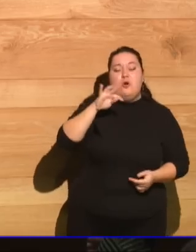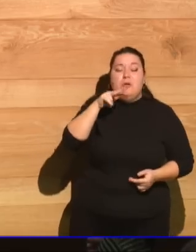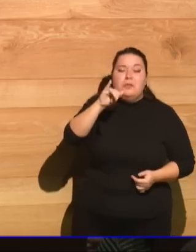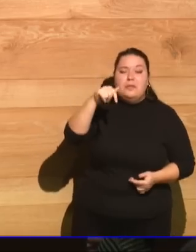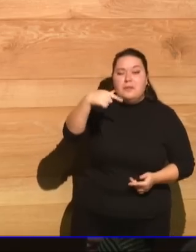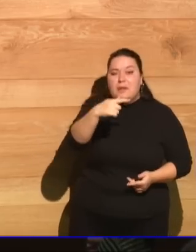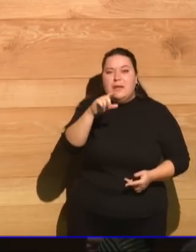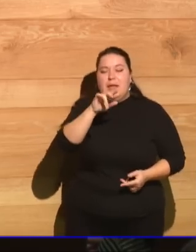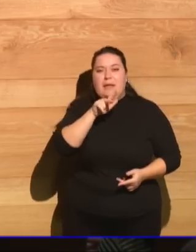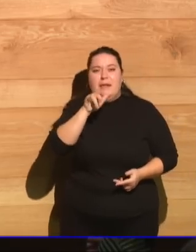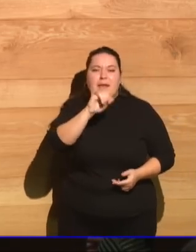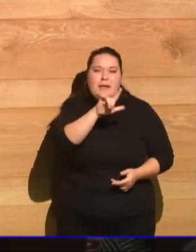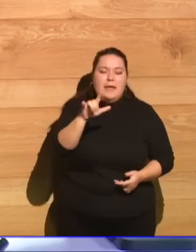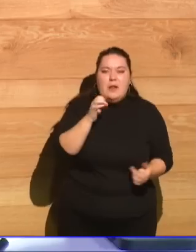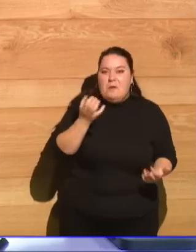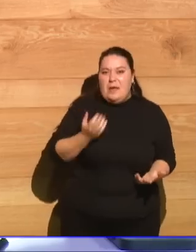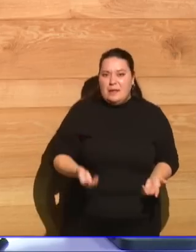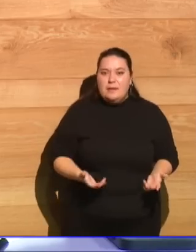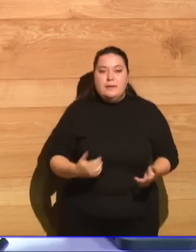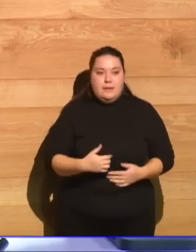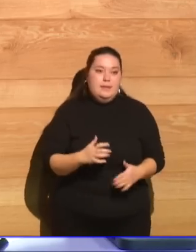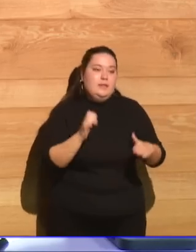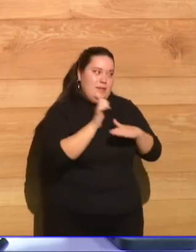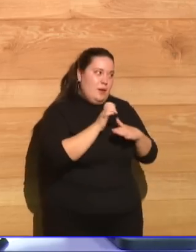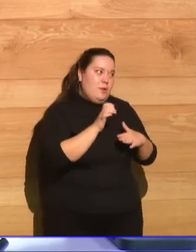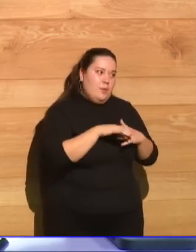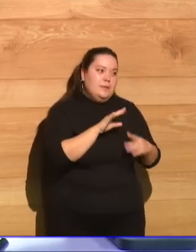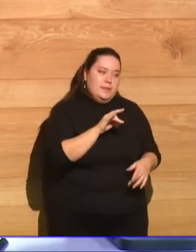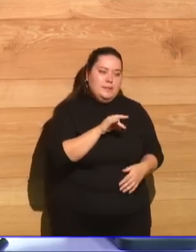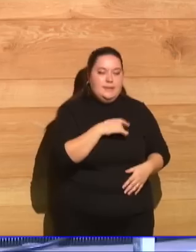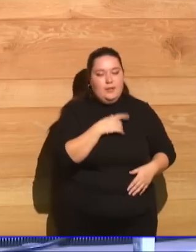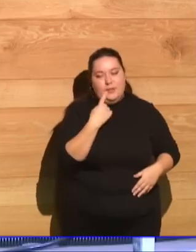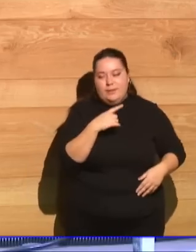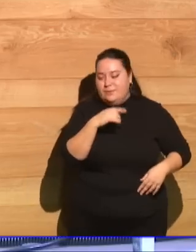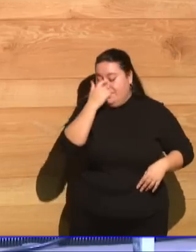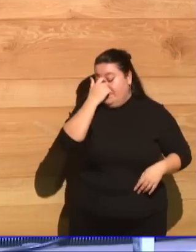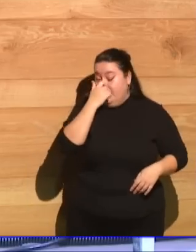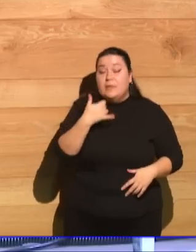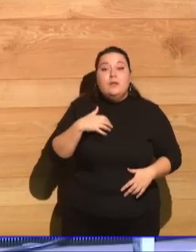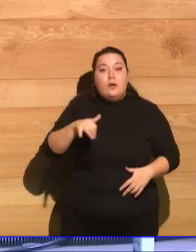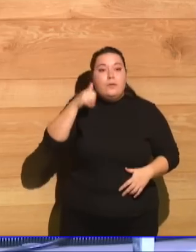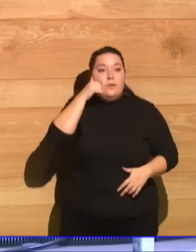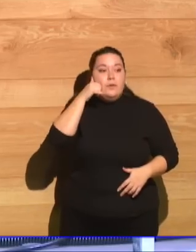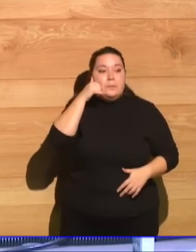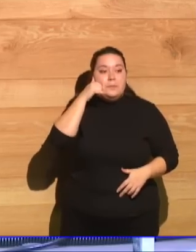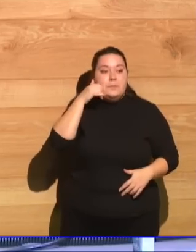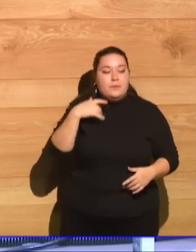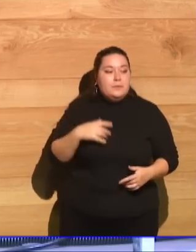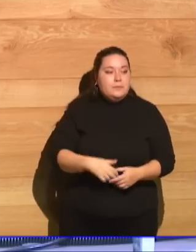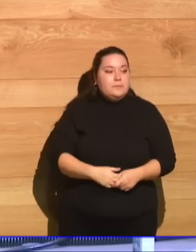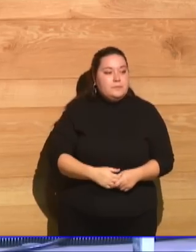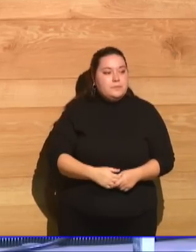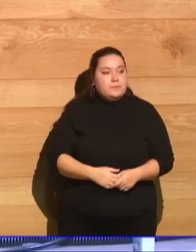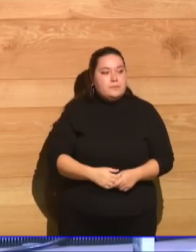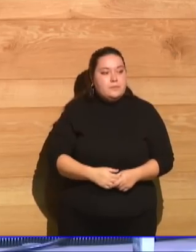el cachondeo, no lo podéis ni imaginar. Sí, es muy de la risa, es muy de la broma, Y muy le de la digo, broma. Yo en Tú verás. cuanto suena el teléfono lo cojo. Por si verdad, es verdad.